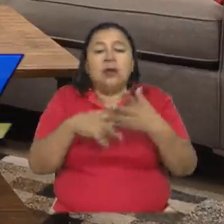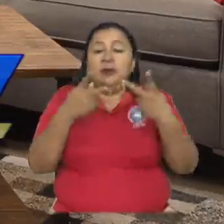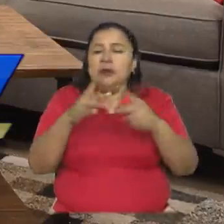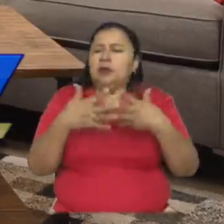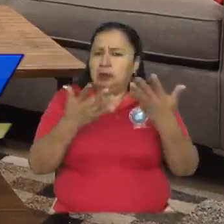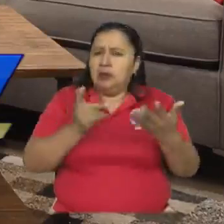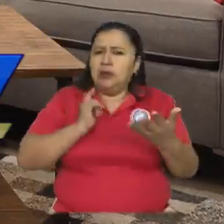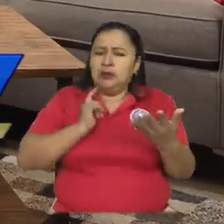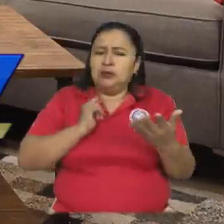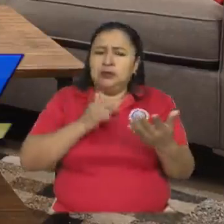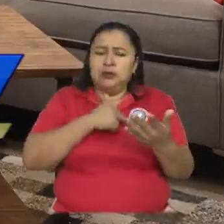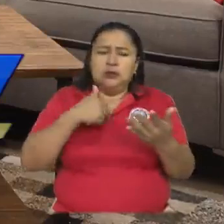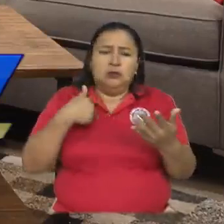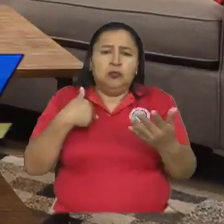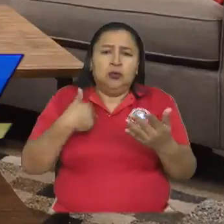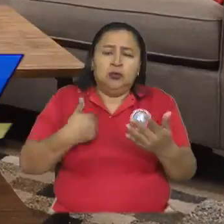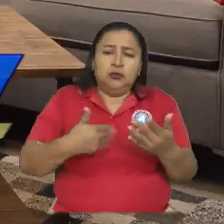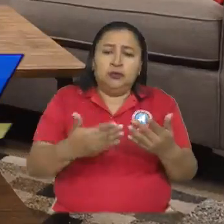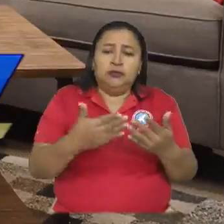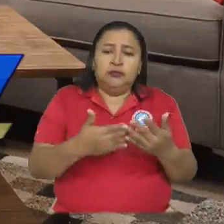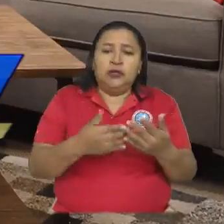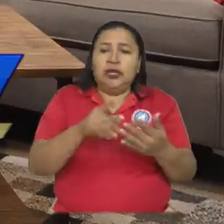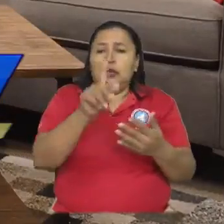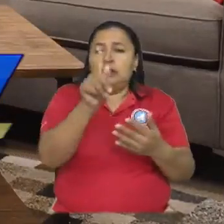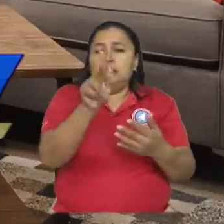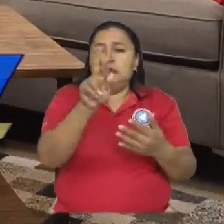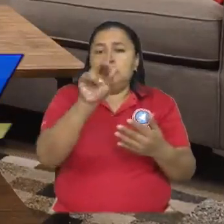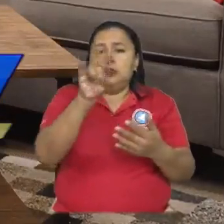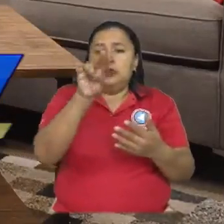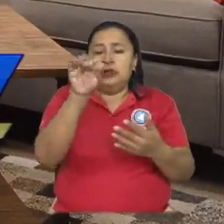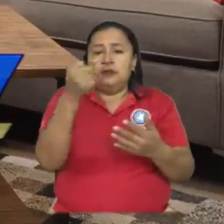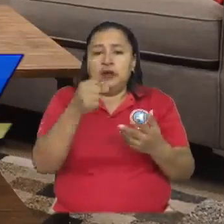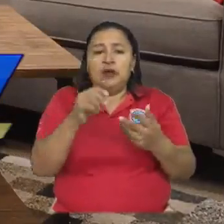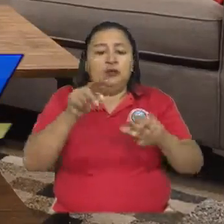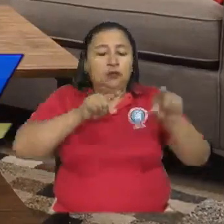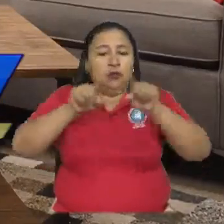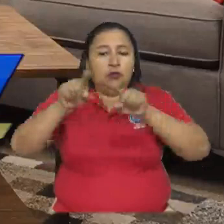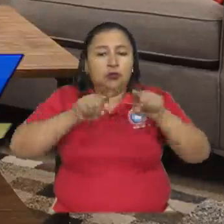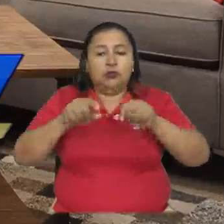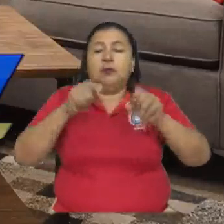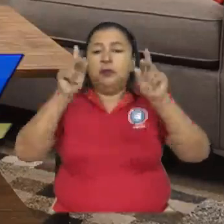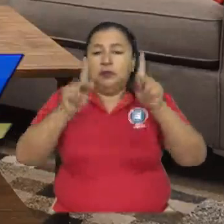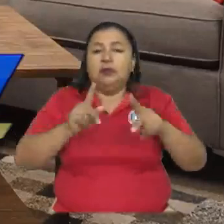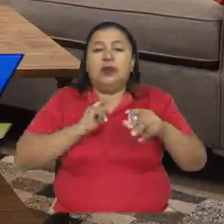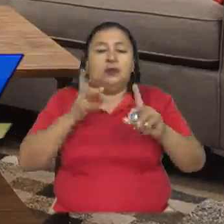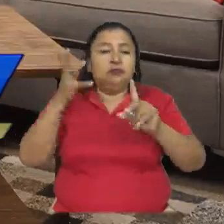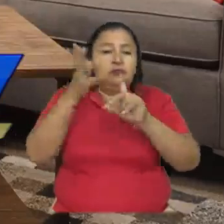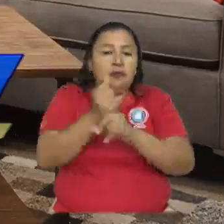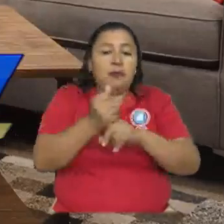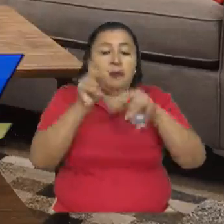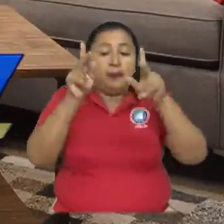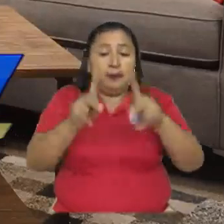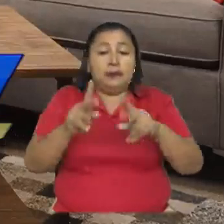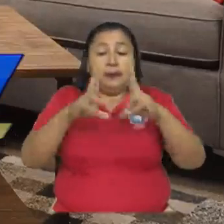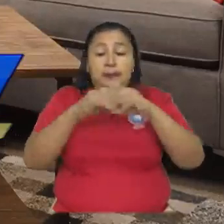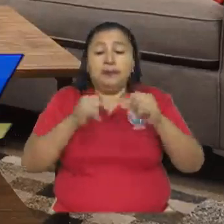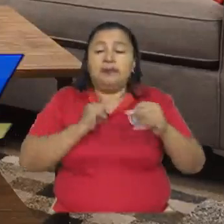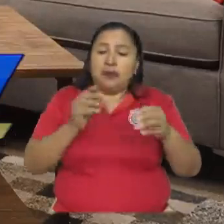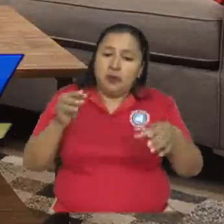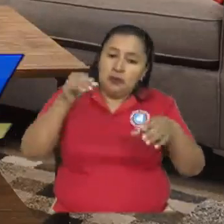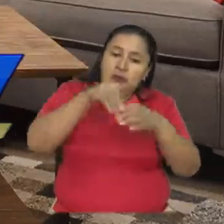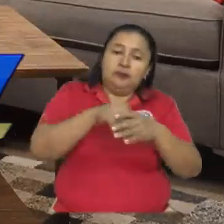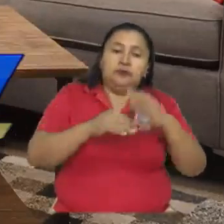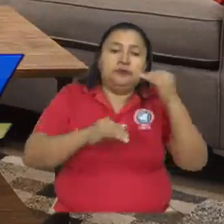también estaremos realizando trivias, concursos, competencias, para lograr también que los nicaragüenses se integren más